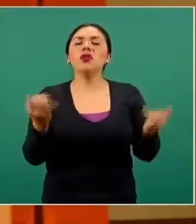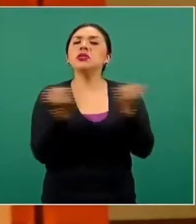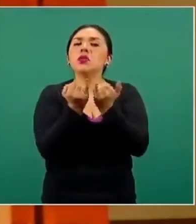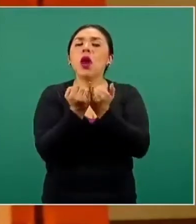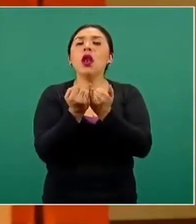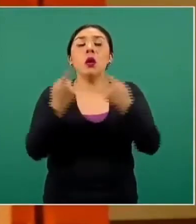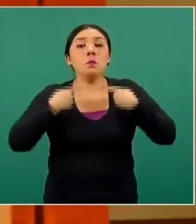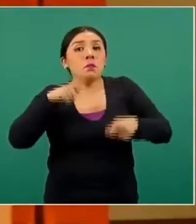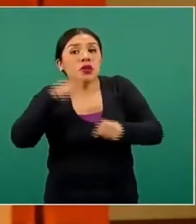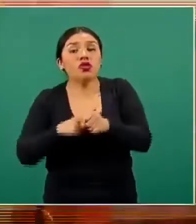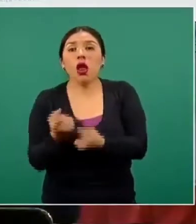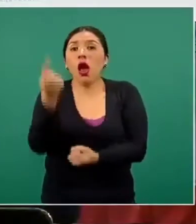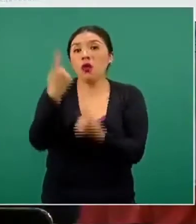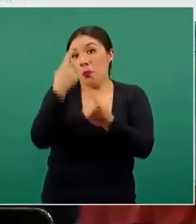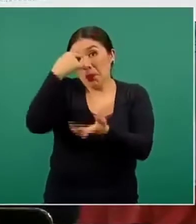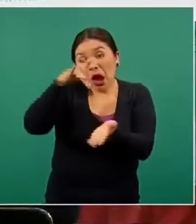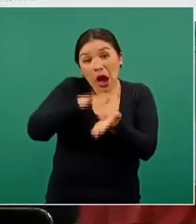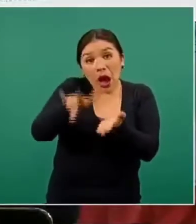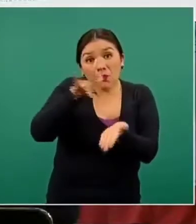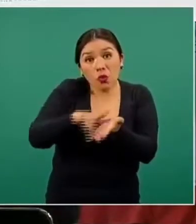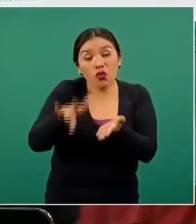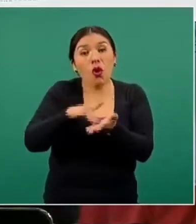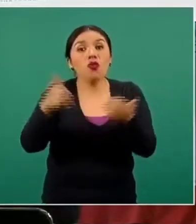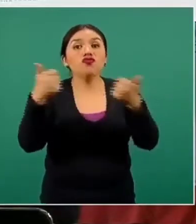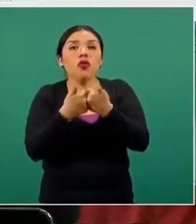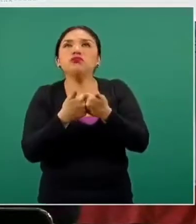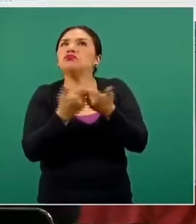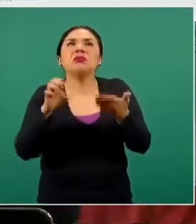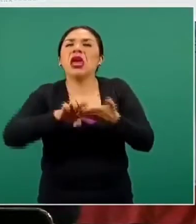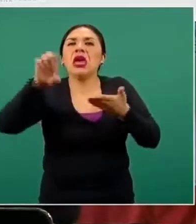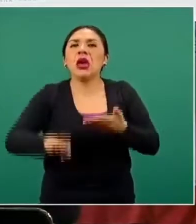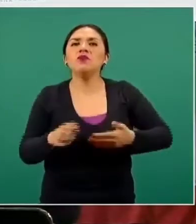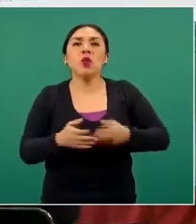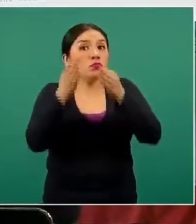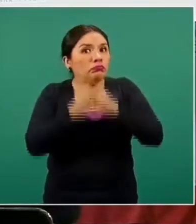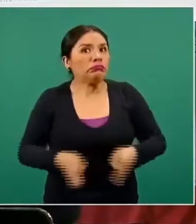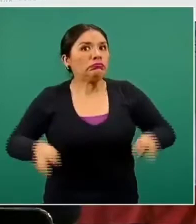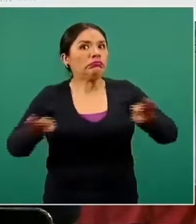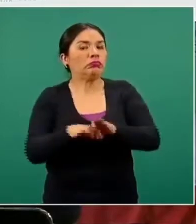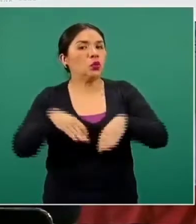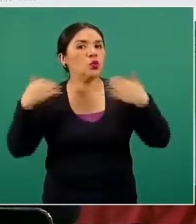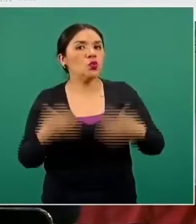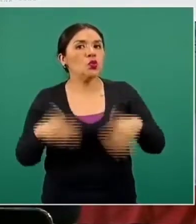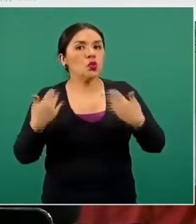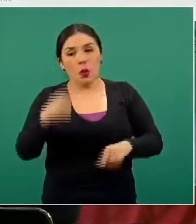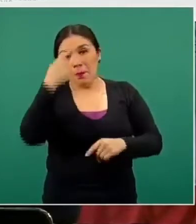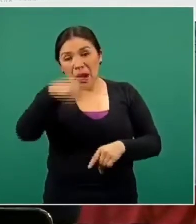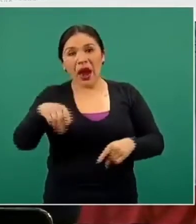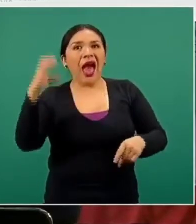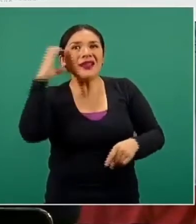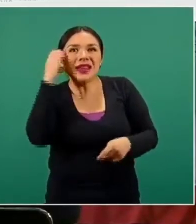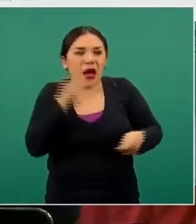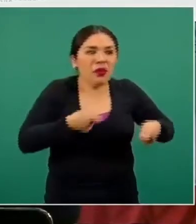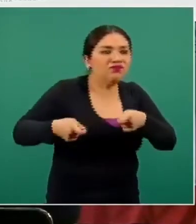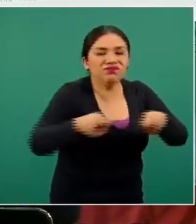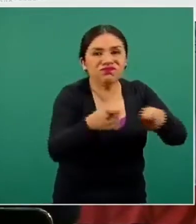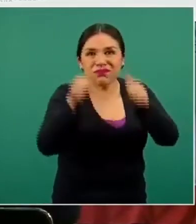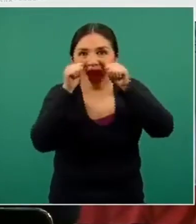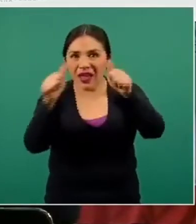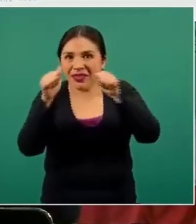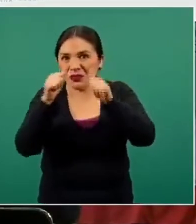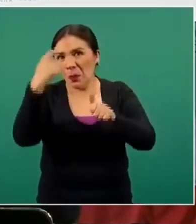incluso personal de apoyo directo, como son el importante papel que juegan los camilleros en